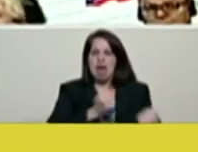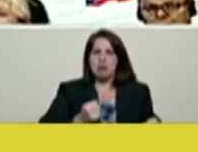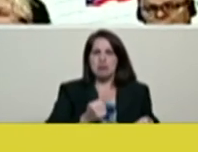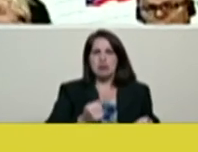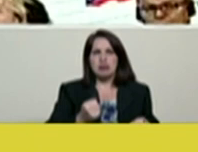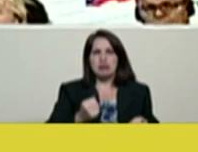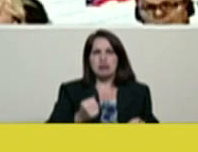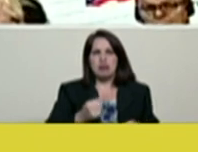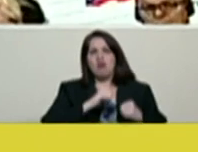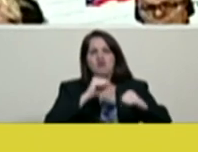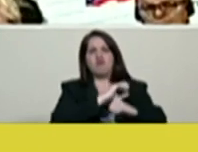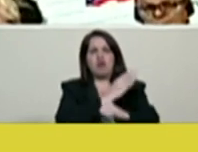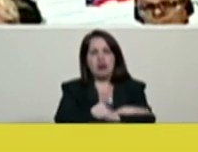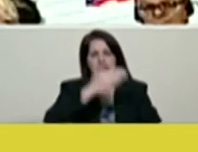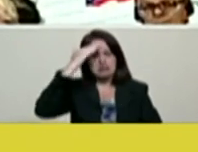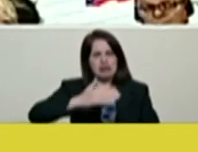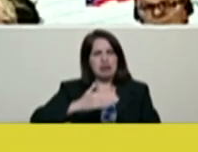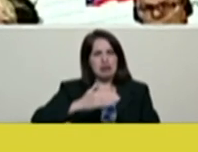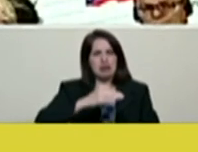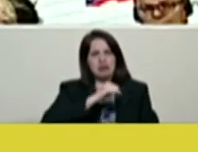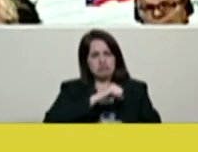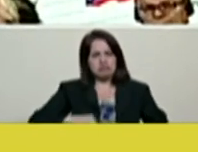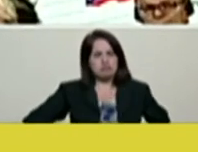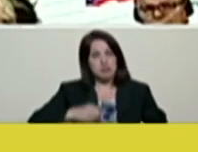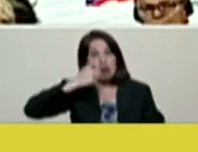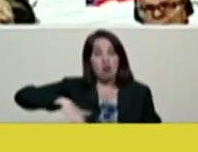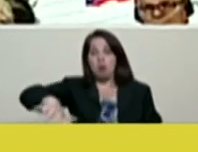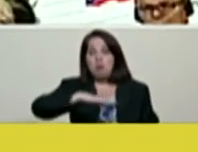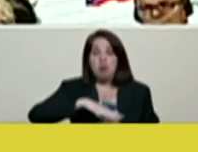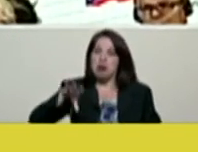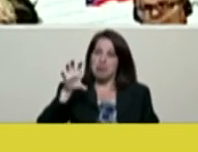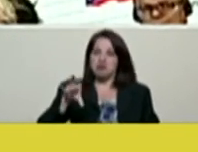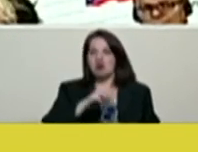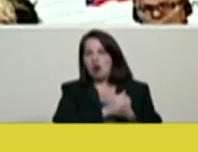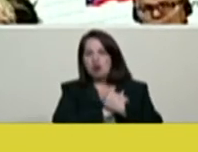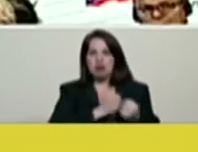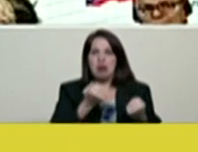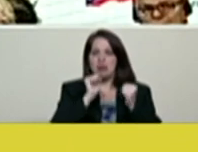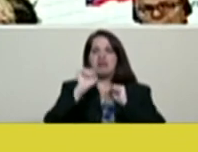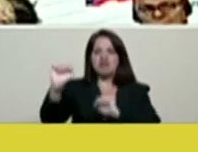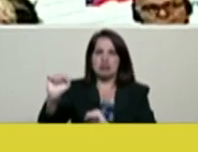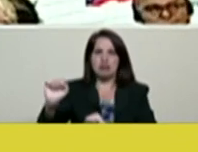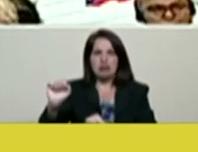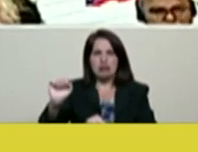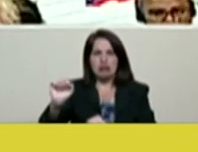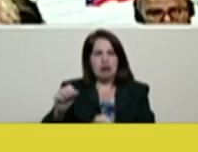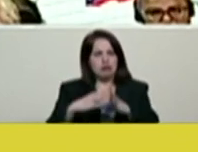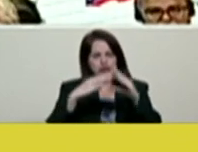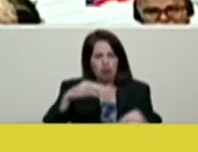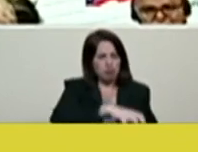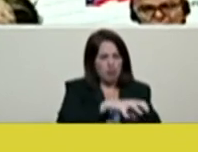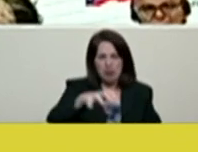quiera, tiene Fuerza Armada Nacional Bolivariana, tiene pueblo patriota para defenderla en cada palmo del